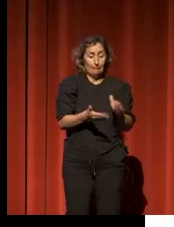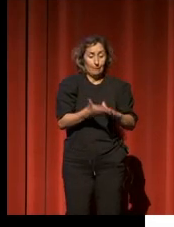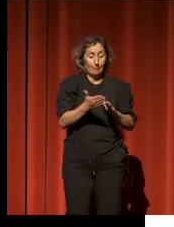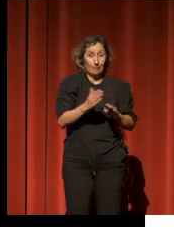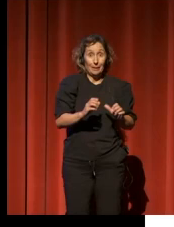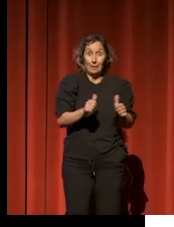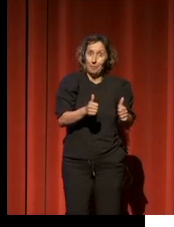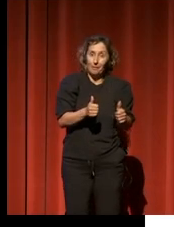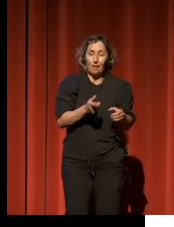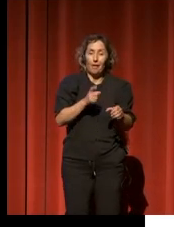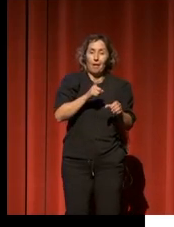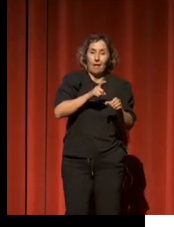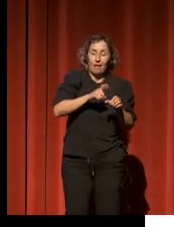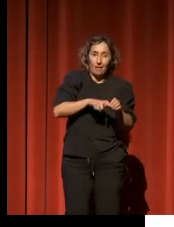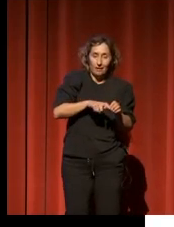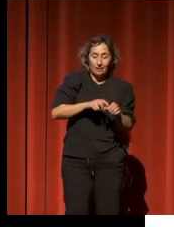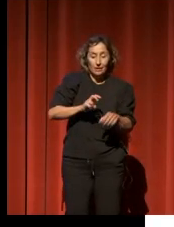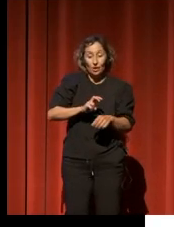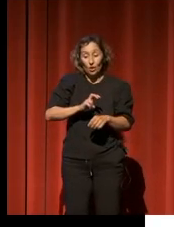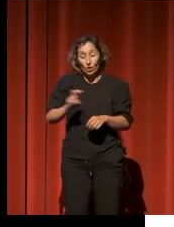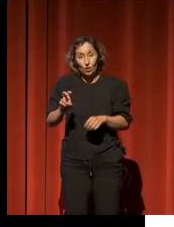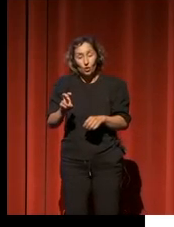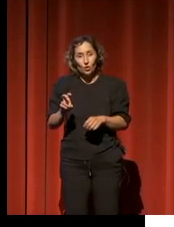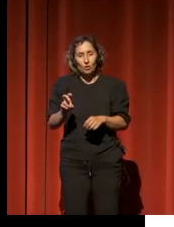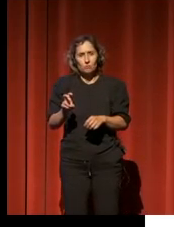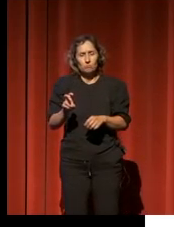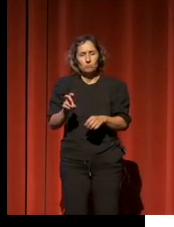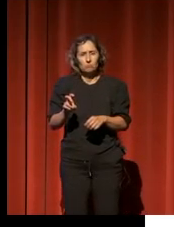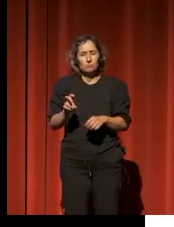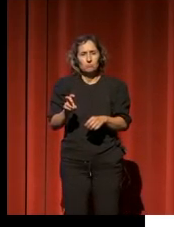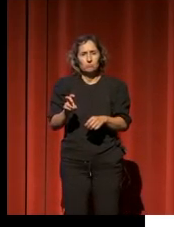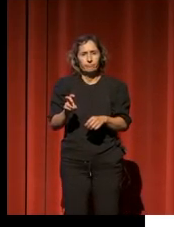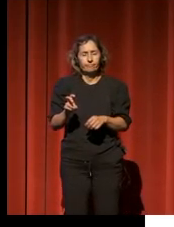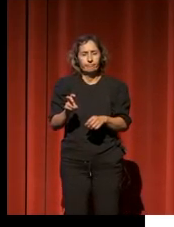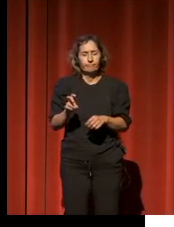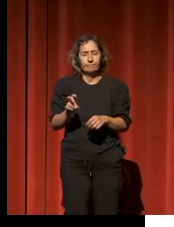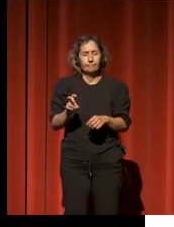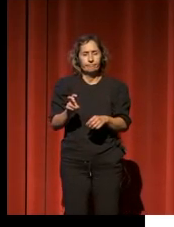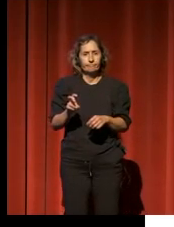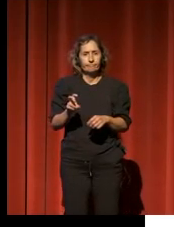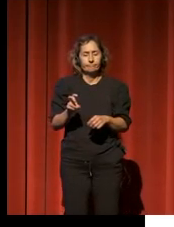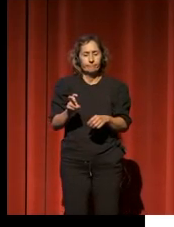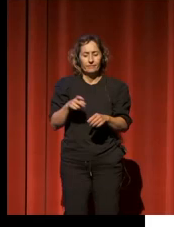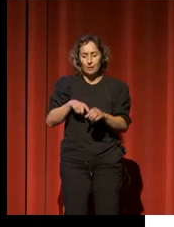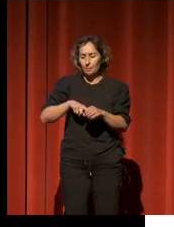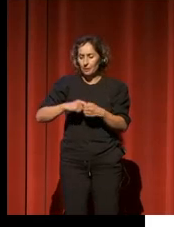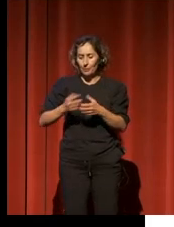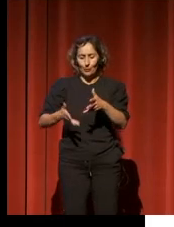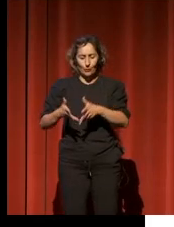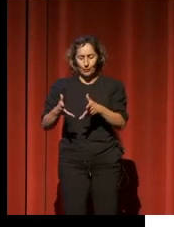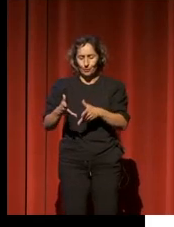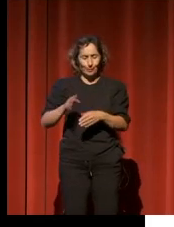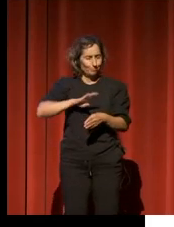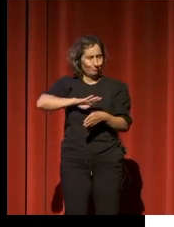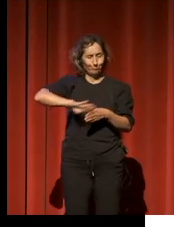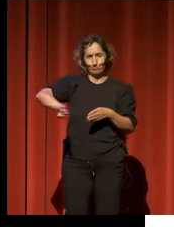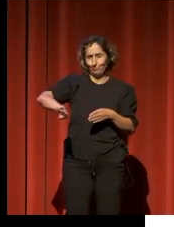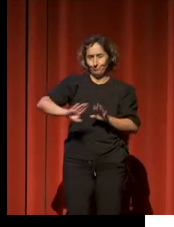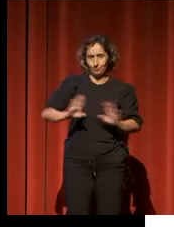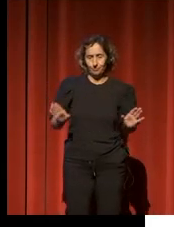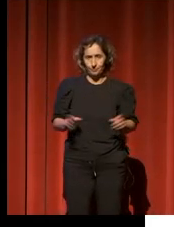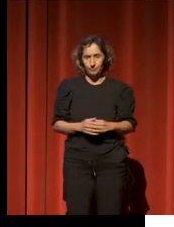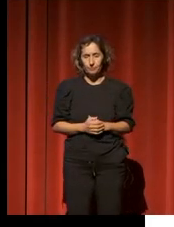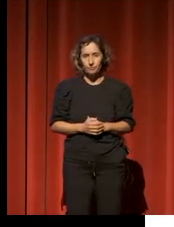aquellos que de momento parecen más fuera de de la participación ciudadana en esto